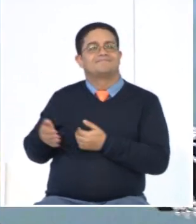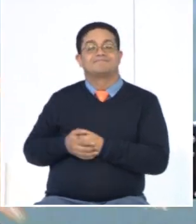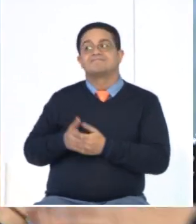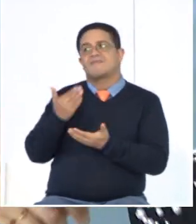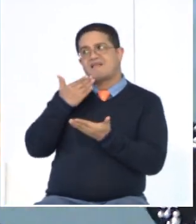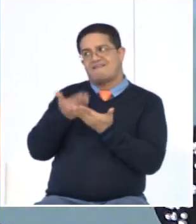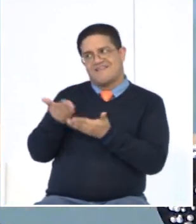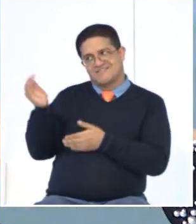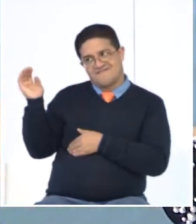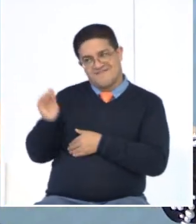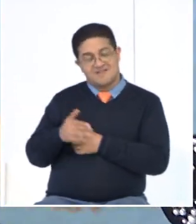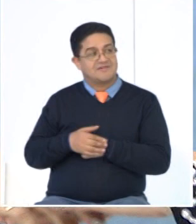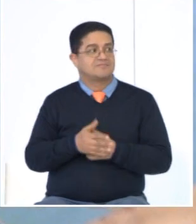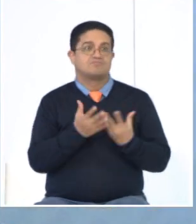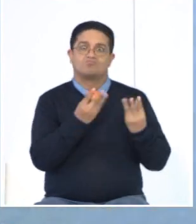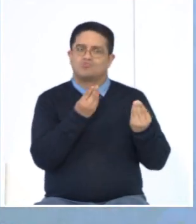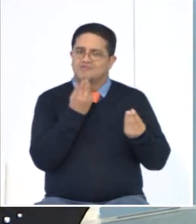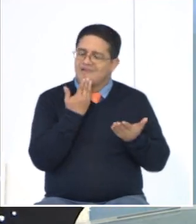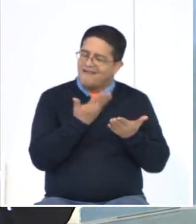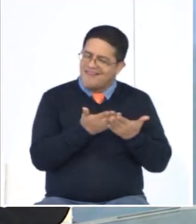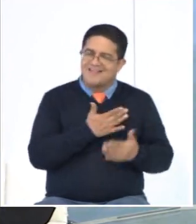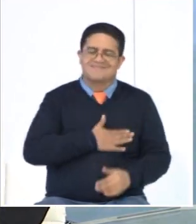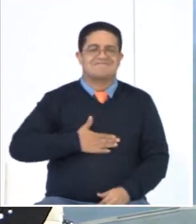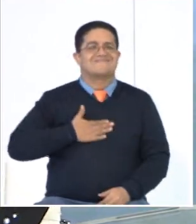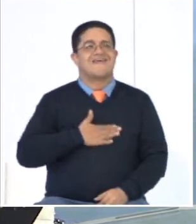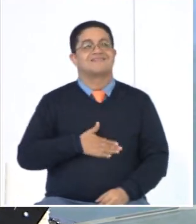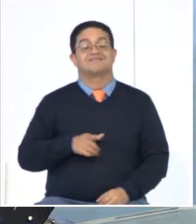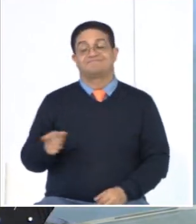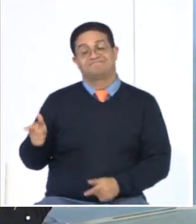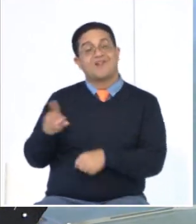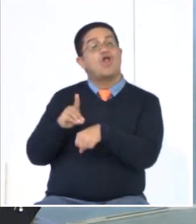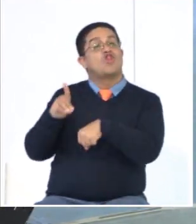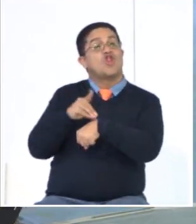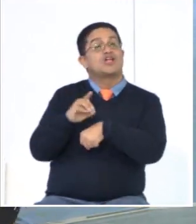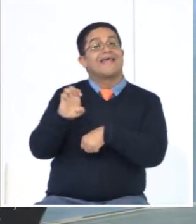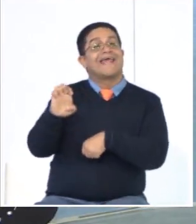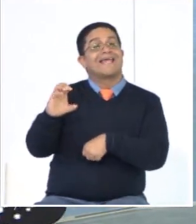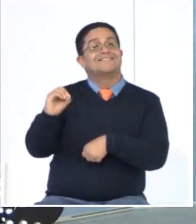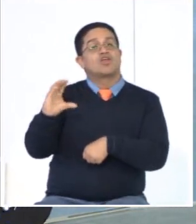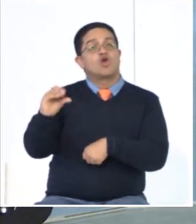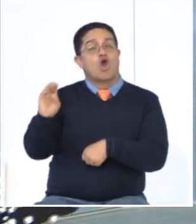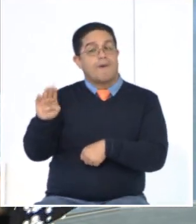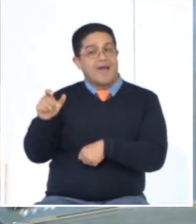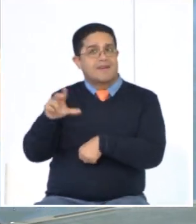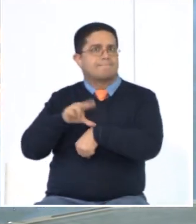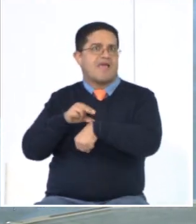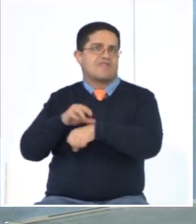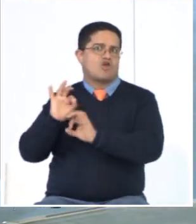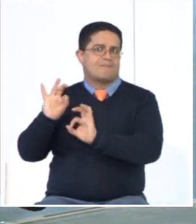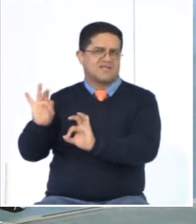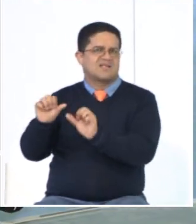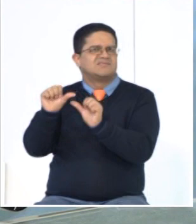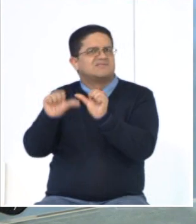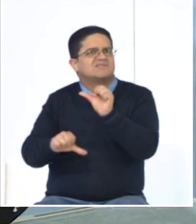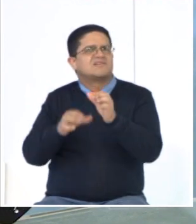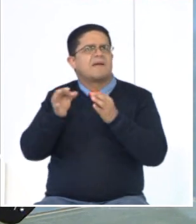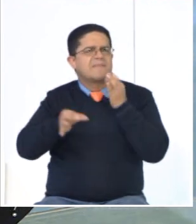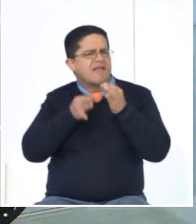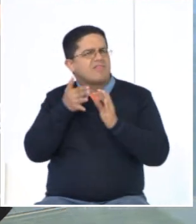Gracias, Jimena, por acompañarnos Muchas el día de hoy. gracias, un placer. Jimena Escobar nos estuvo acompañando, médico radiólogo, nos estuvo explicando sobre la